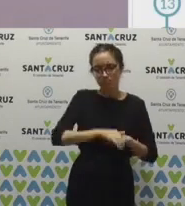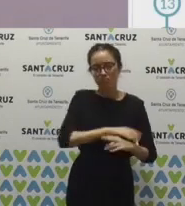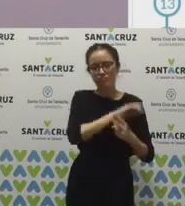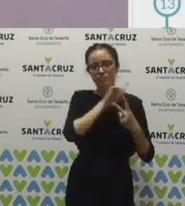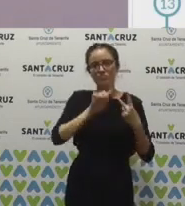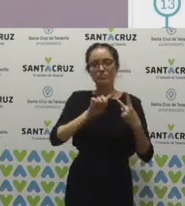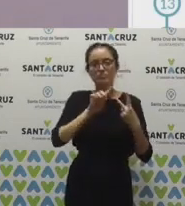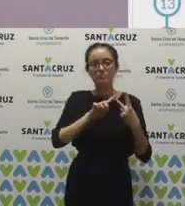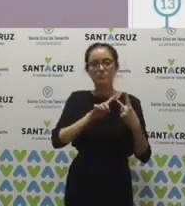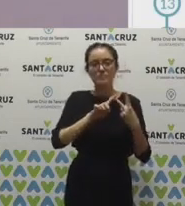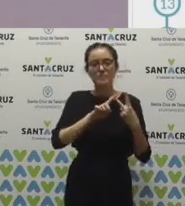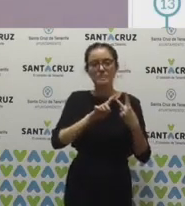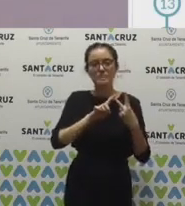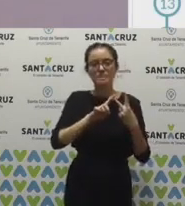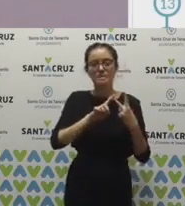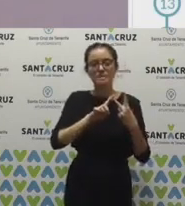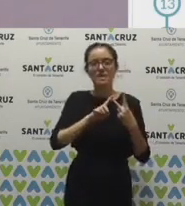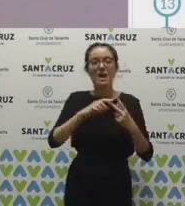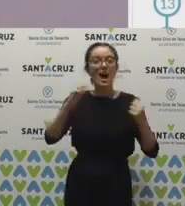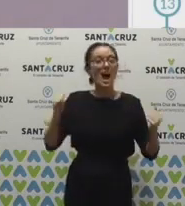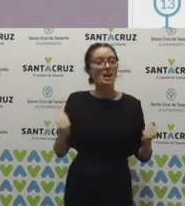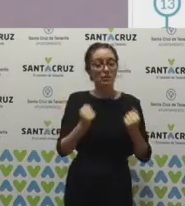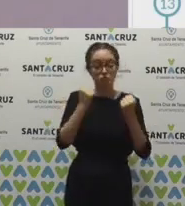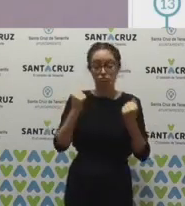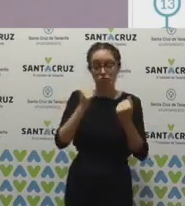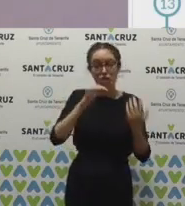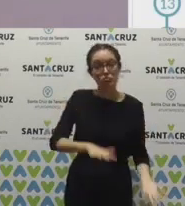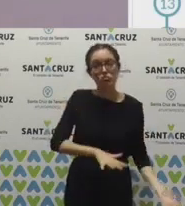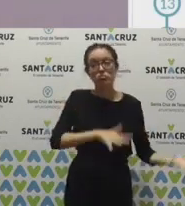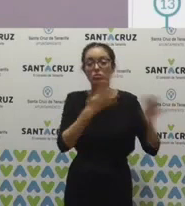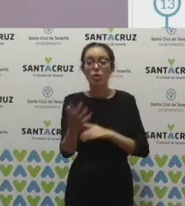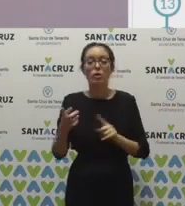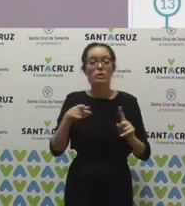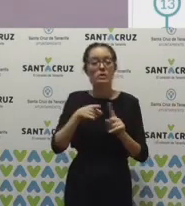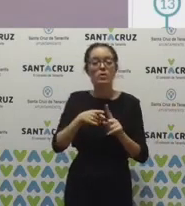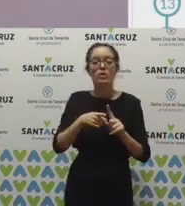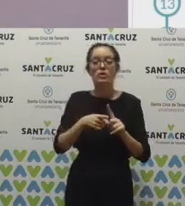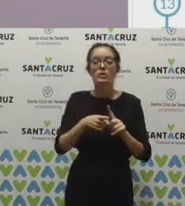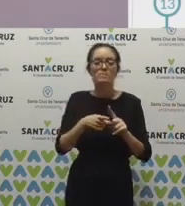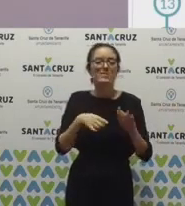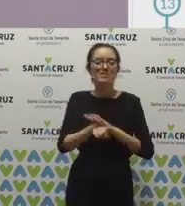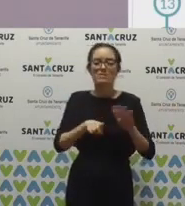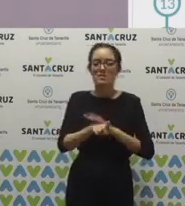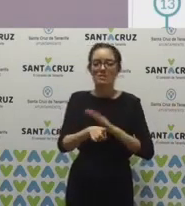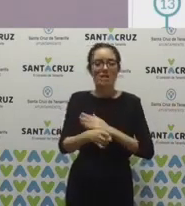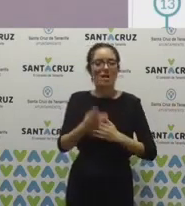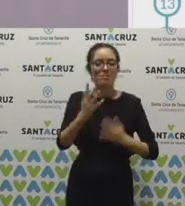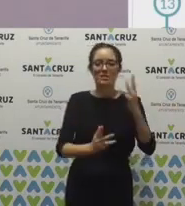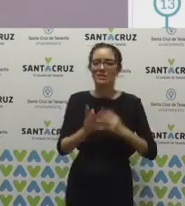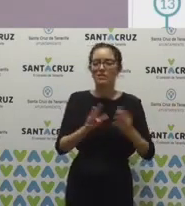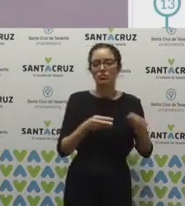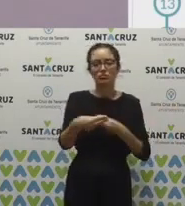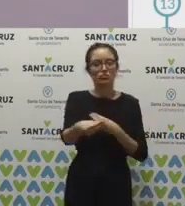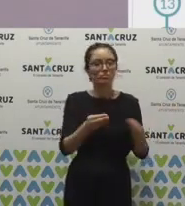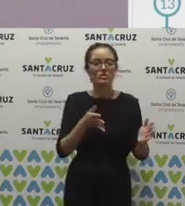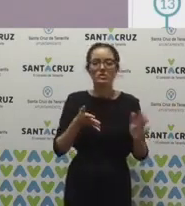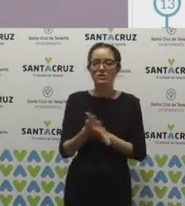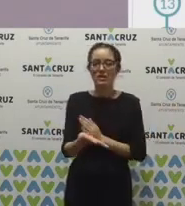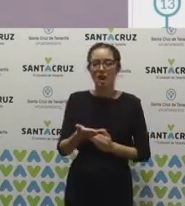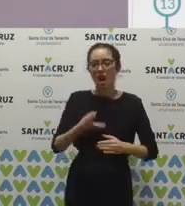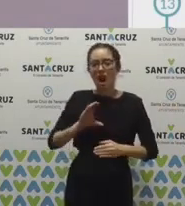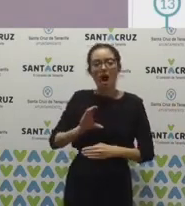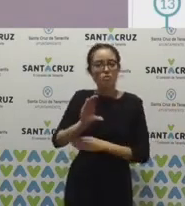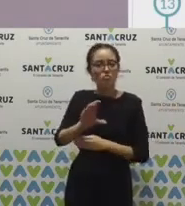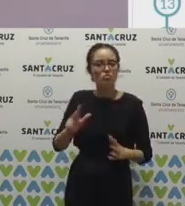segundo acuerdo es emprender las acciones necesarias para la flexibilización de los trámites administrativos que permitan agilizar las ayudas sociales